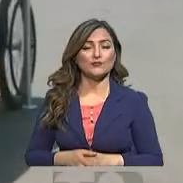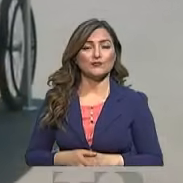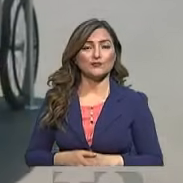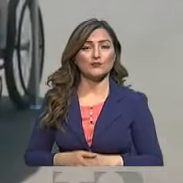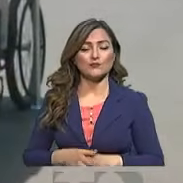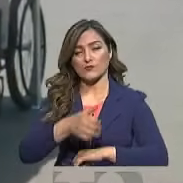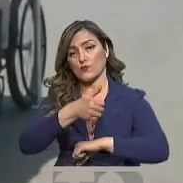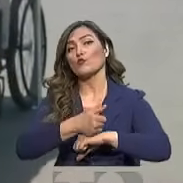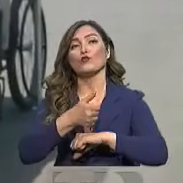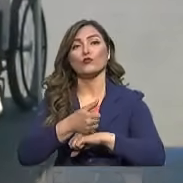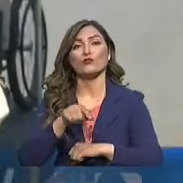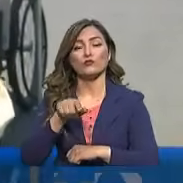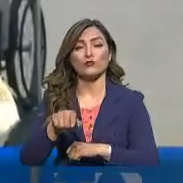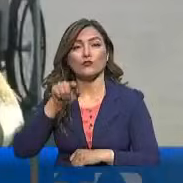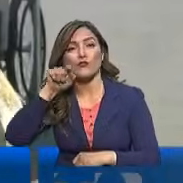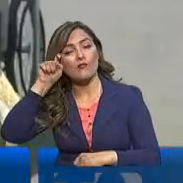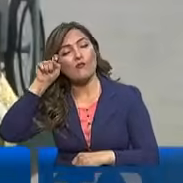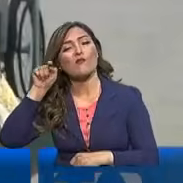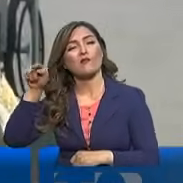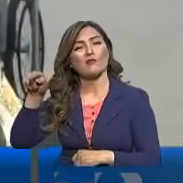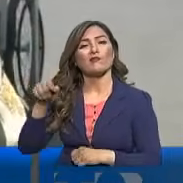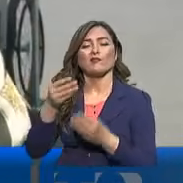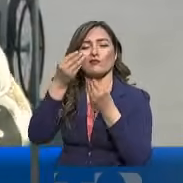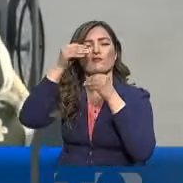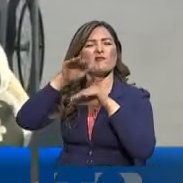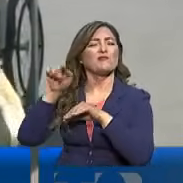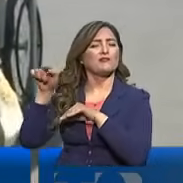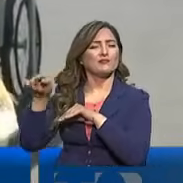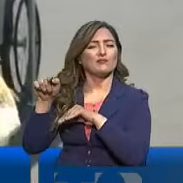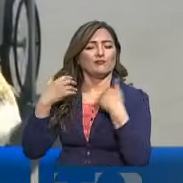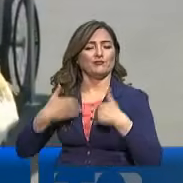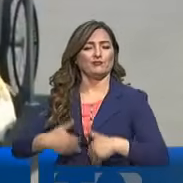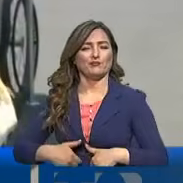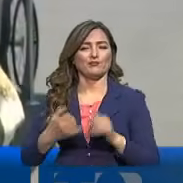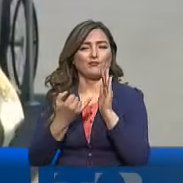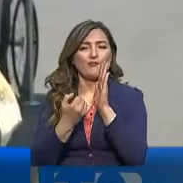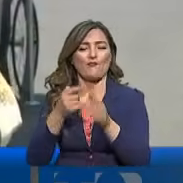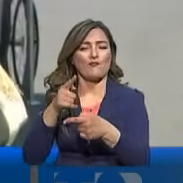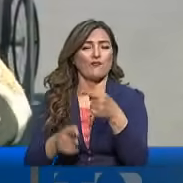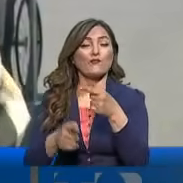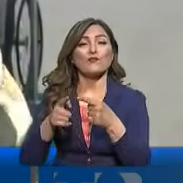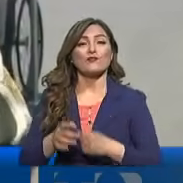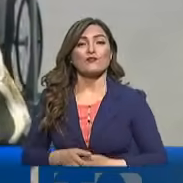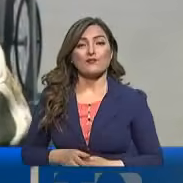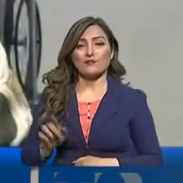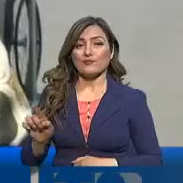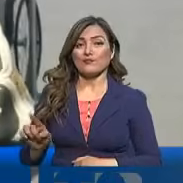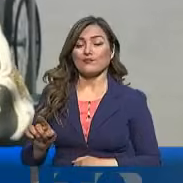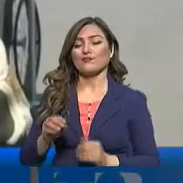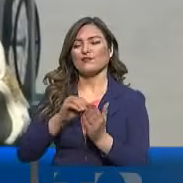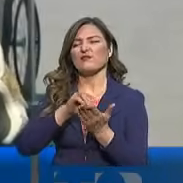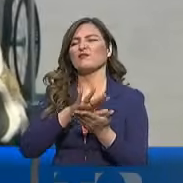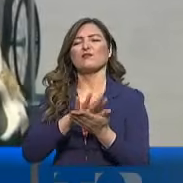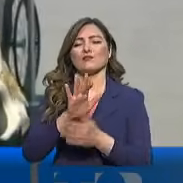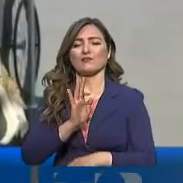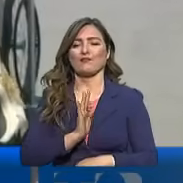las autoridades, solamente para recordar, las autoridades han señalado que los cuerpos que aún no han podido ser identificados, a ellos se les aplicará